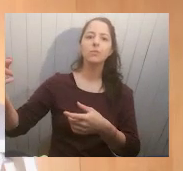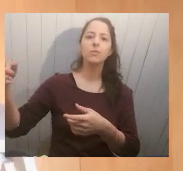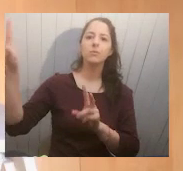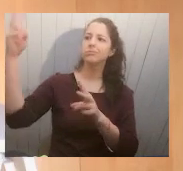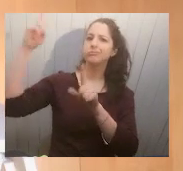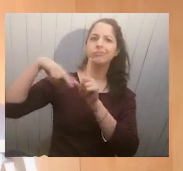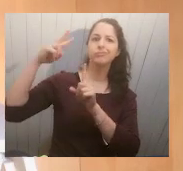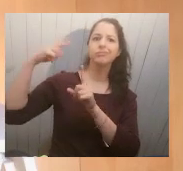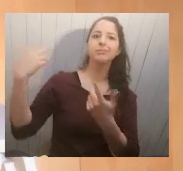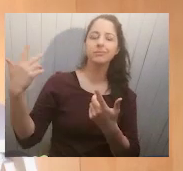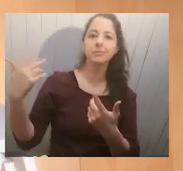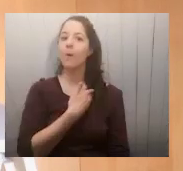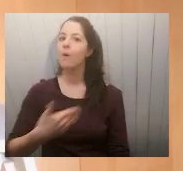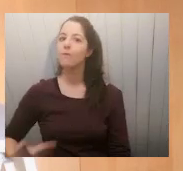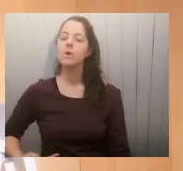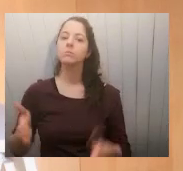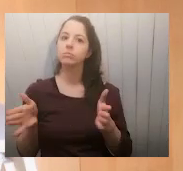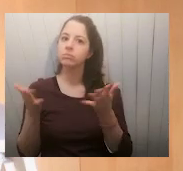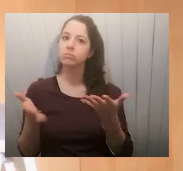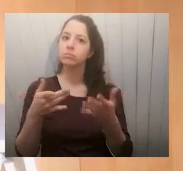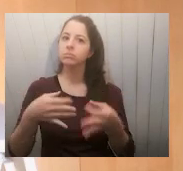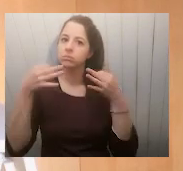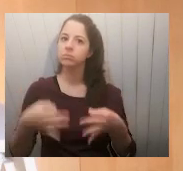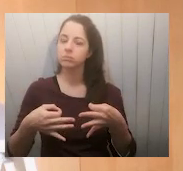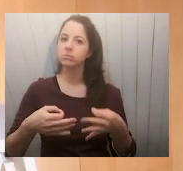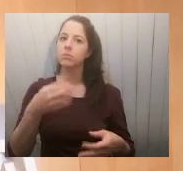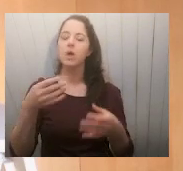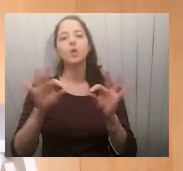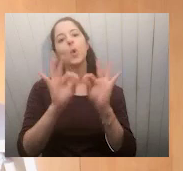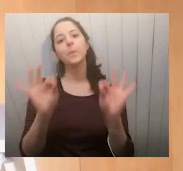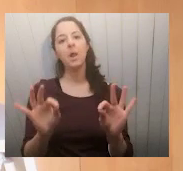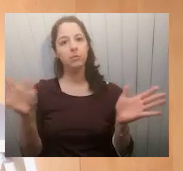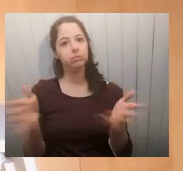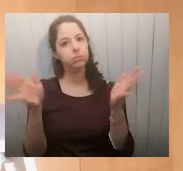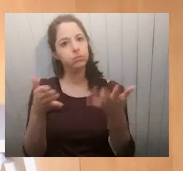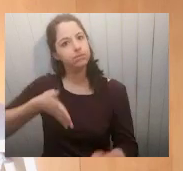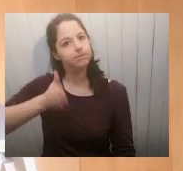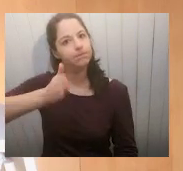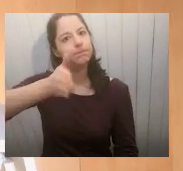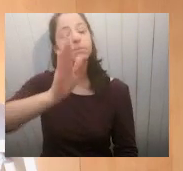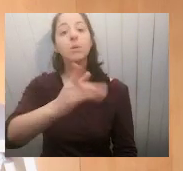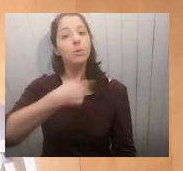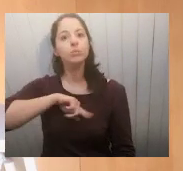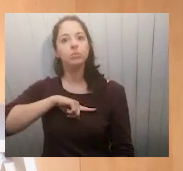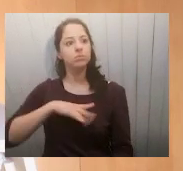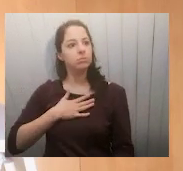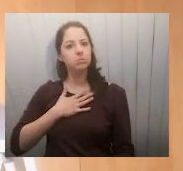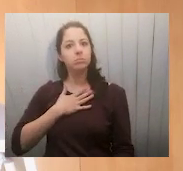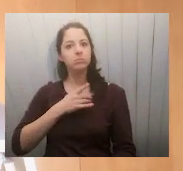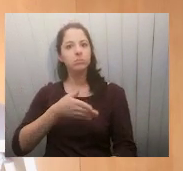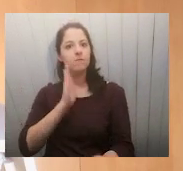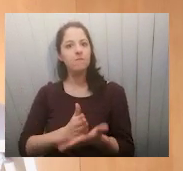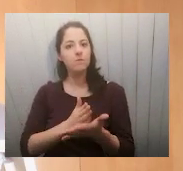Las determinaciones del gobierno de sostener a toda costa su normalidad precaria forzaron a muchas de nosotras a exponerse al contagio